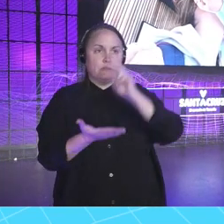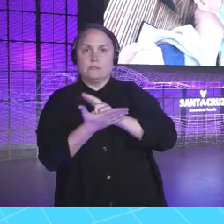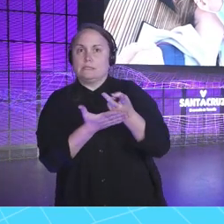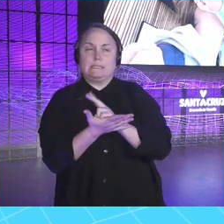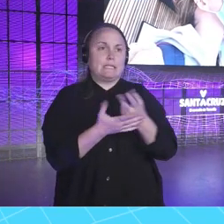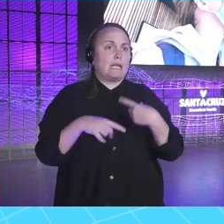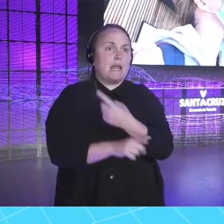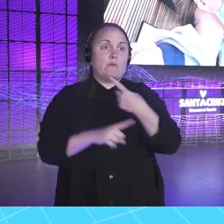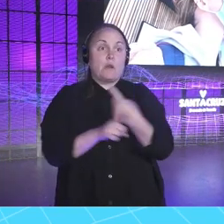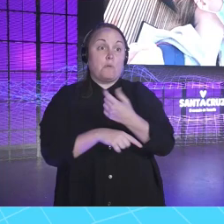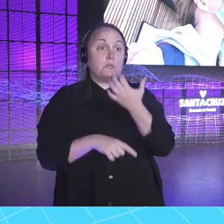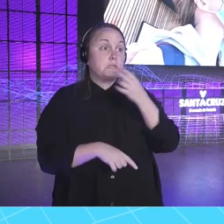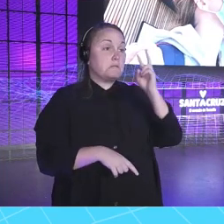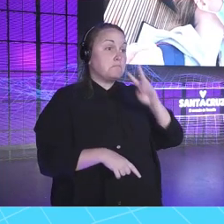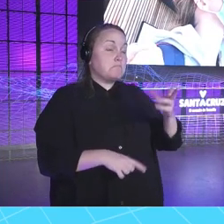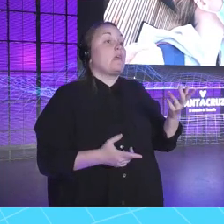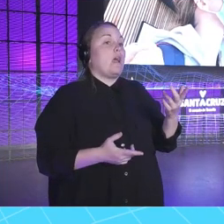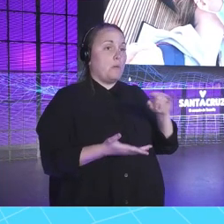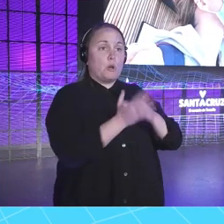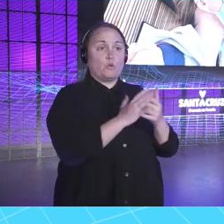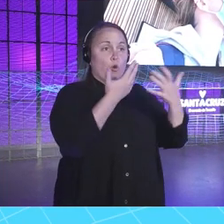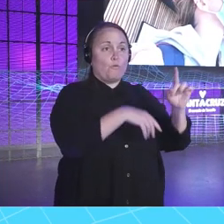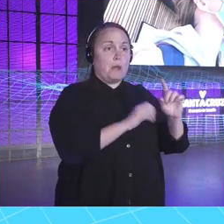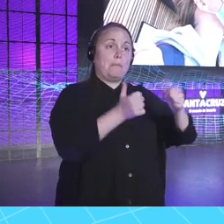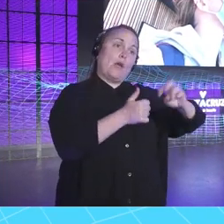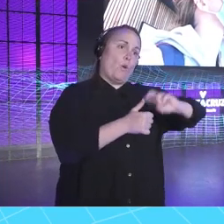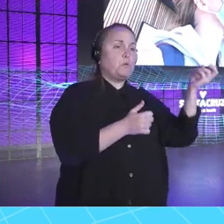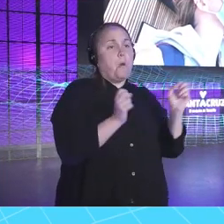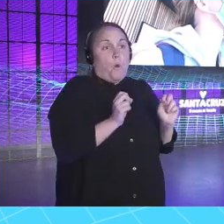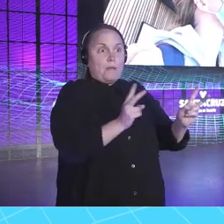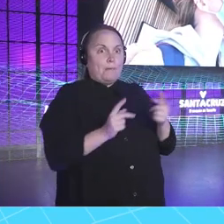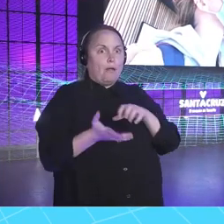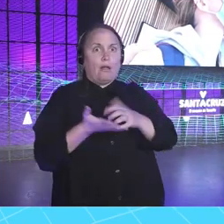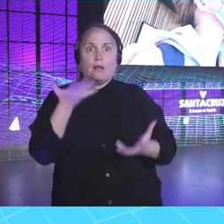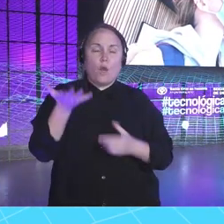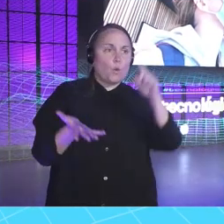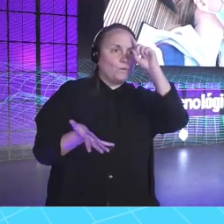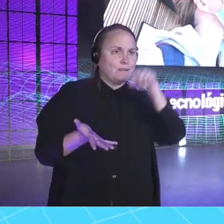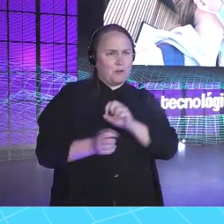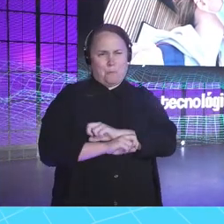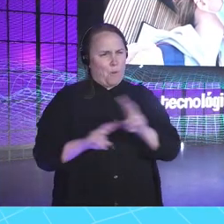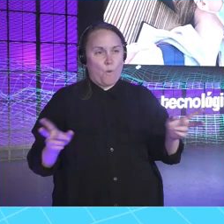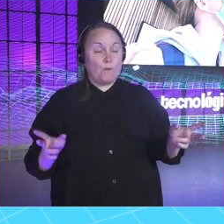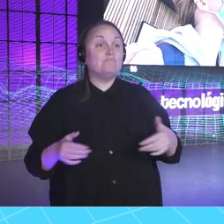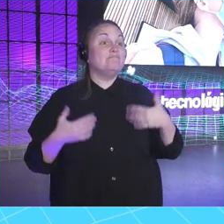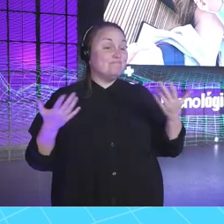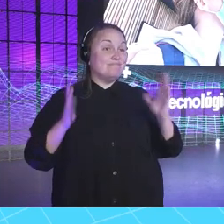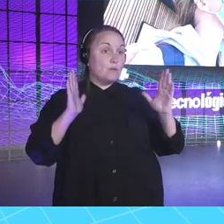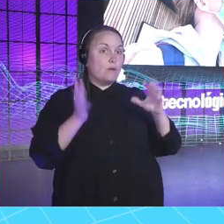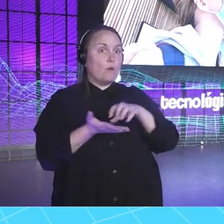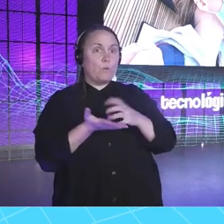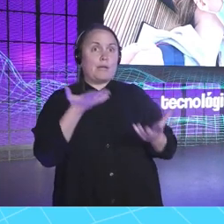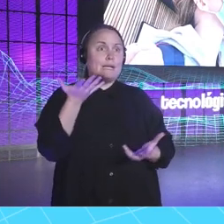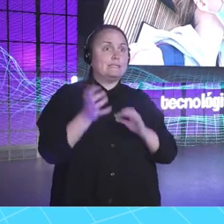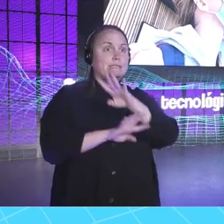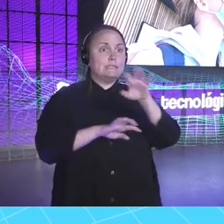peor que cuando ves que el proyecto no ha funcionado y tienes que empezar otra cosa o sea no hay nada peor que la incertidumbre y una de las cosas que hicimos durante este periodo de